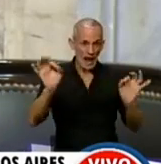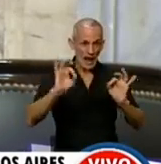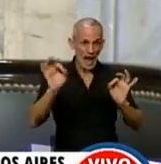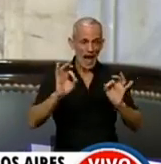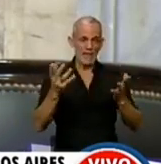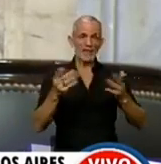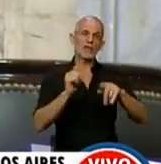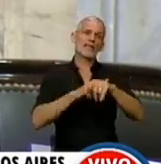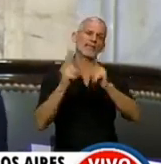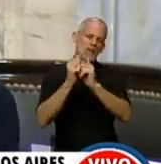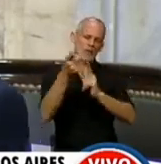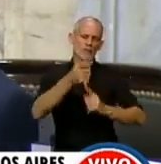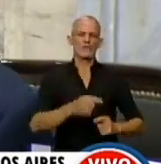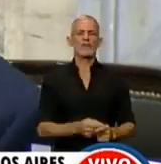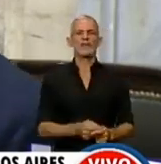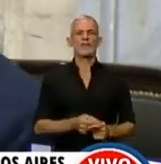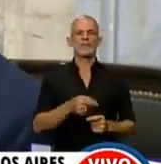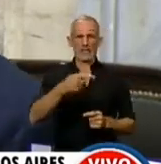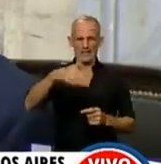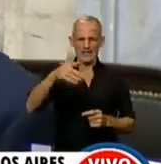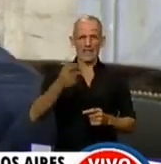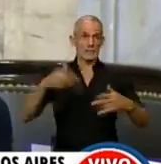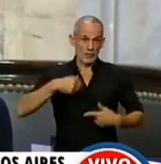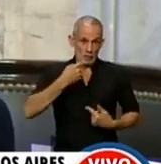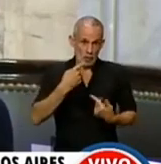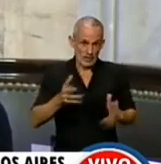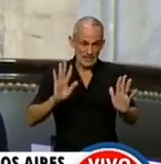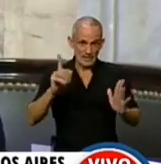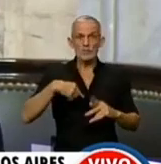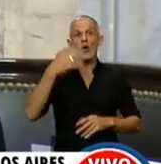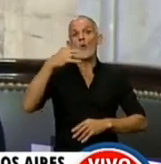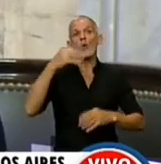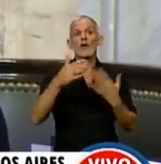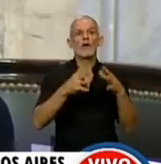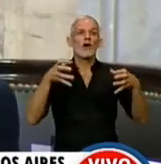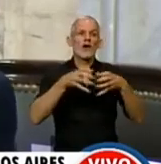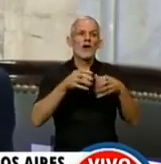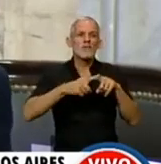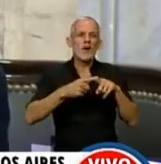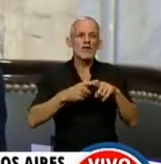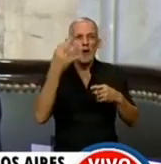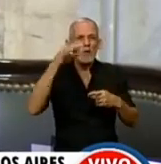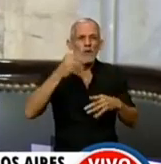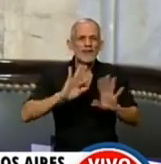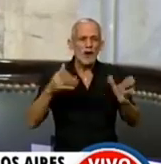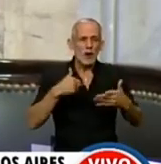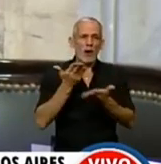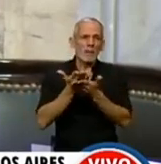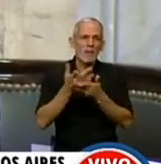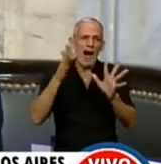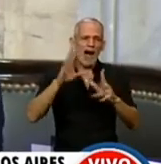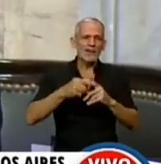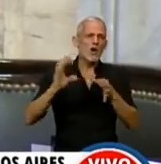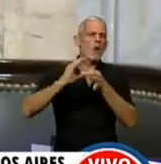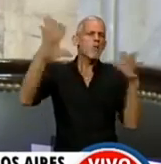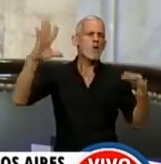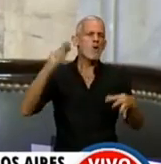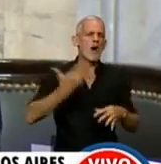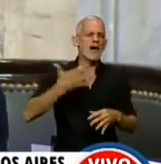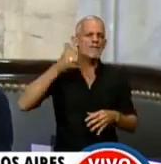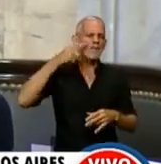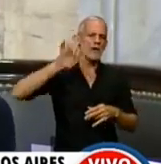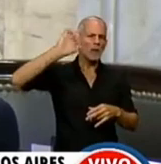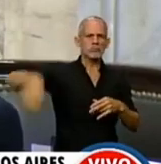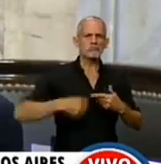estuvieron en situación no registrada. Sí, presidente, ya termino. Si sabemos que somos la única fuerza política que plantea romper con el Fondo